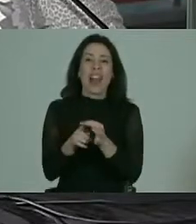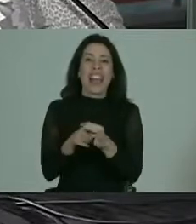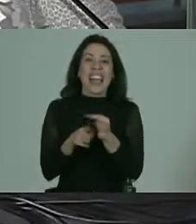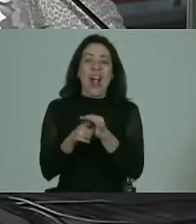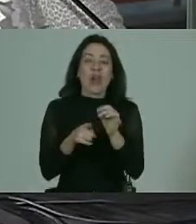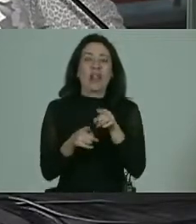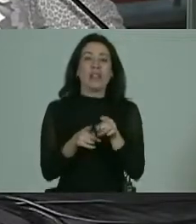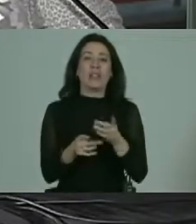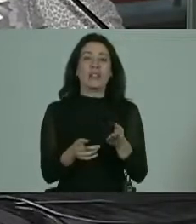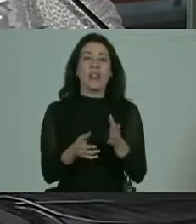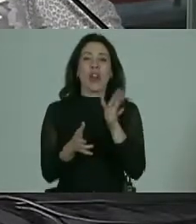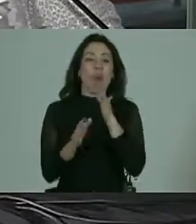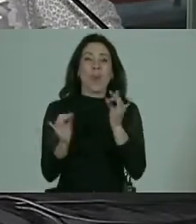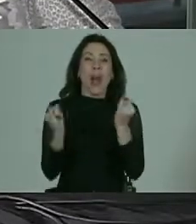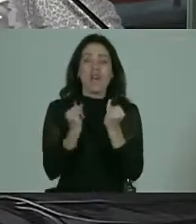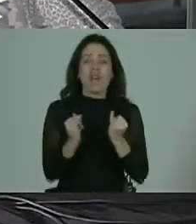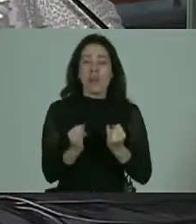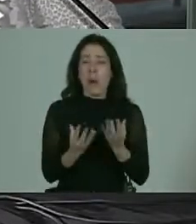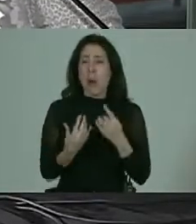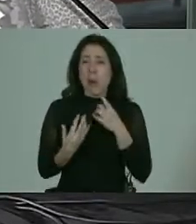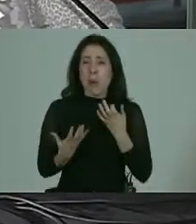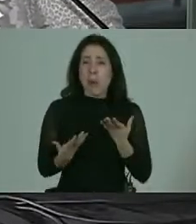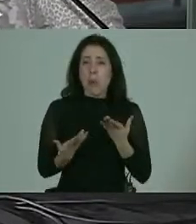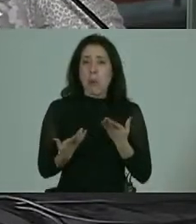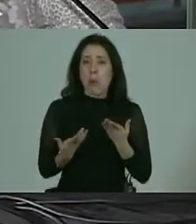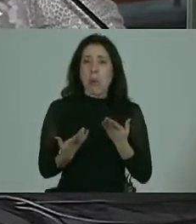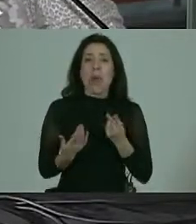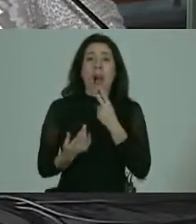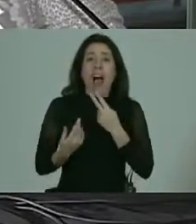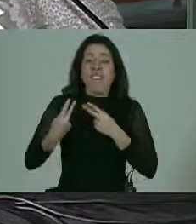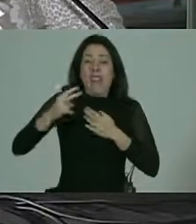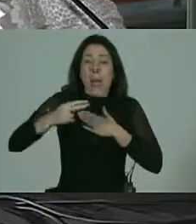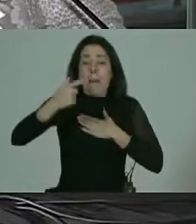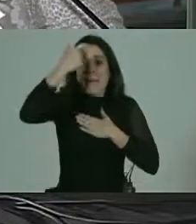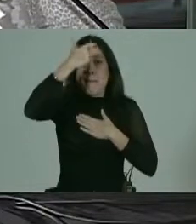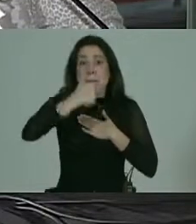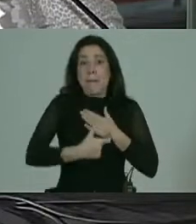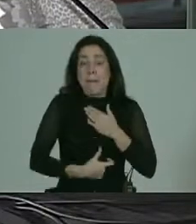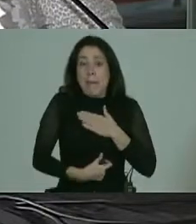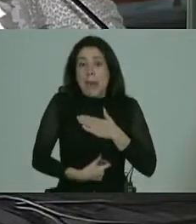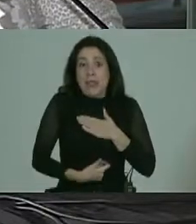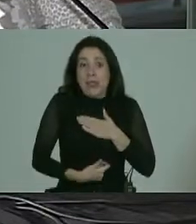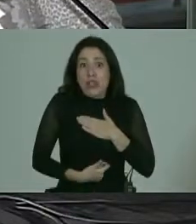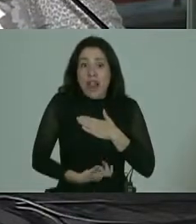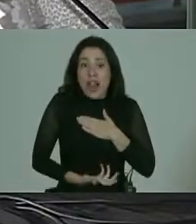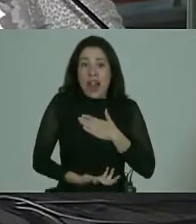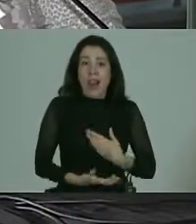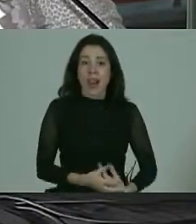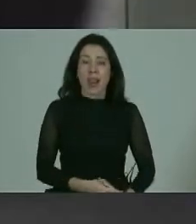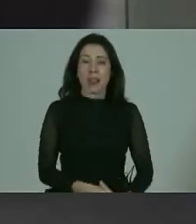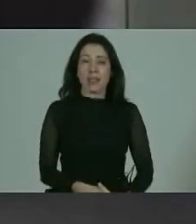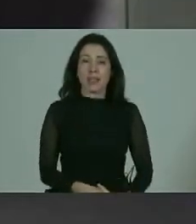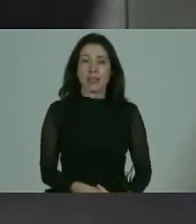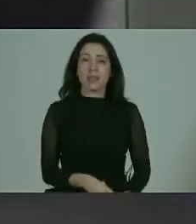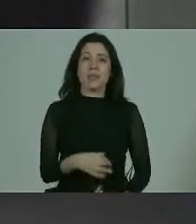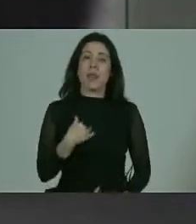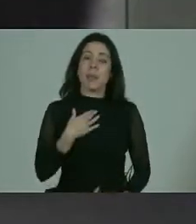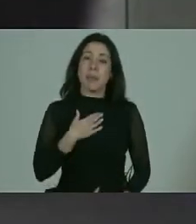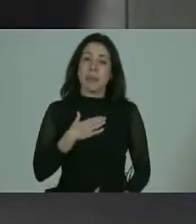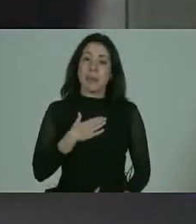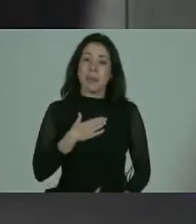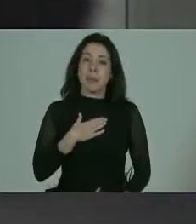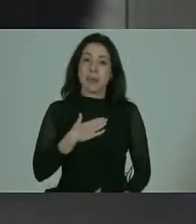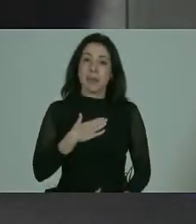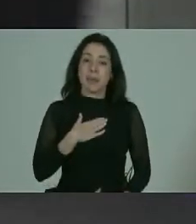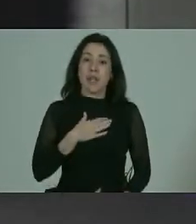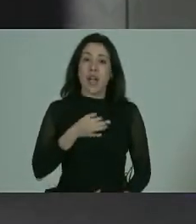establecer una fórmula porque es claro porque las aventuras son personales y me gustaría estar les